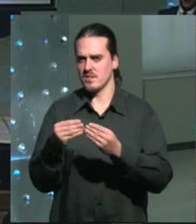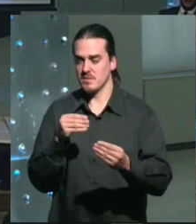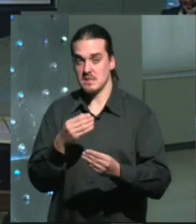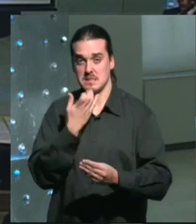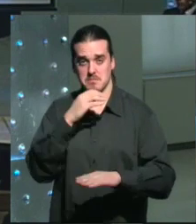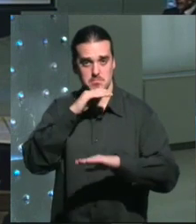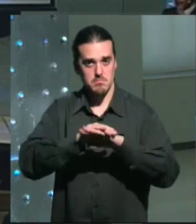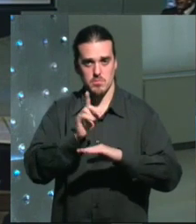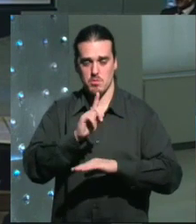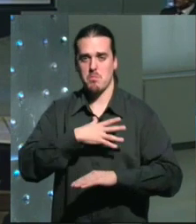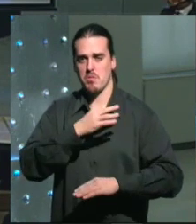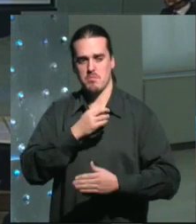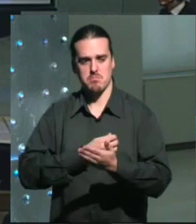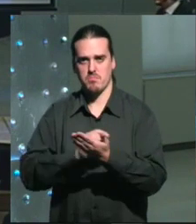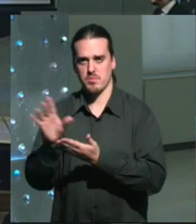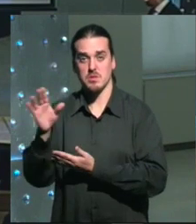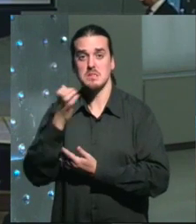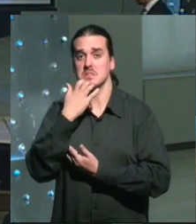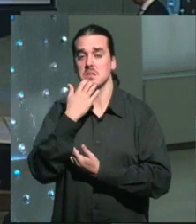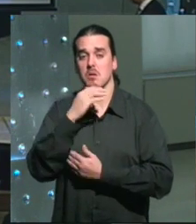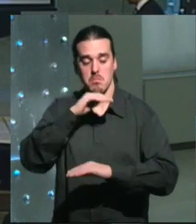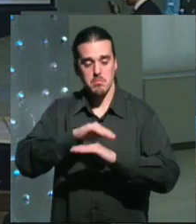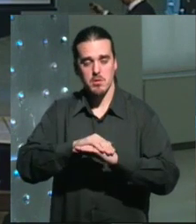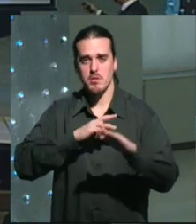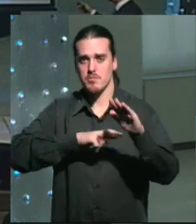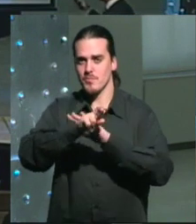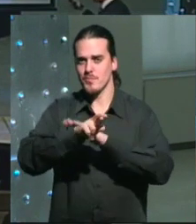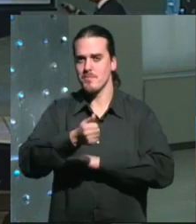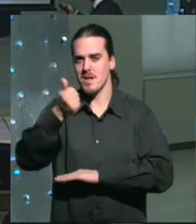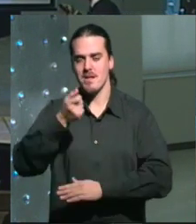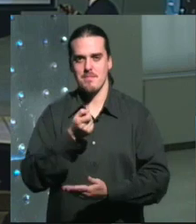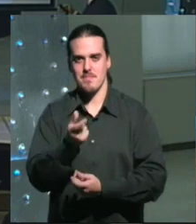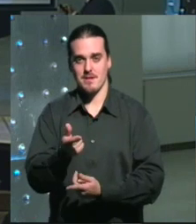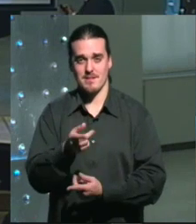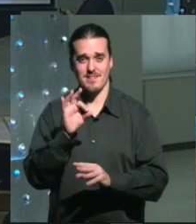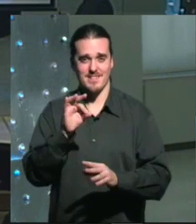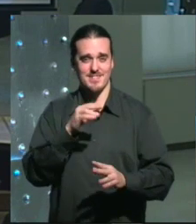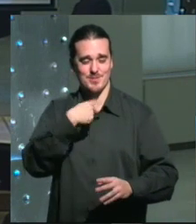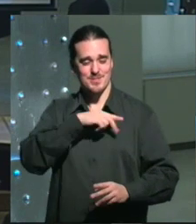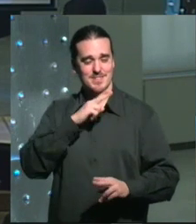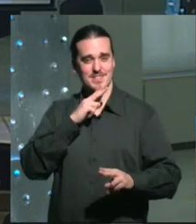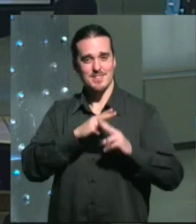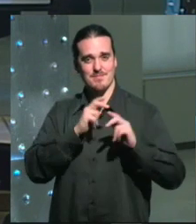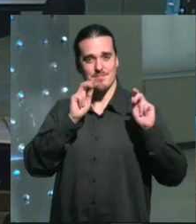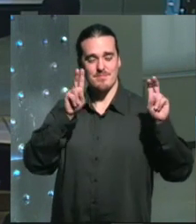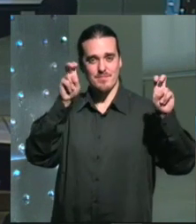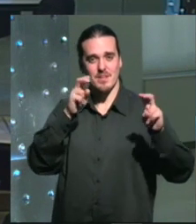calle, pero si cumplen, le das más recursos. Eso es lo que llamamos nosotros liderazgo efectivo.